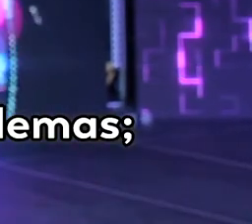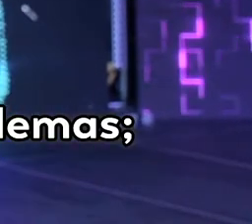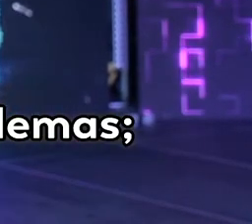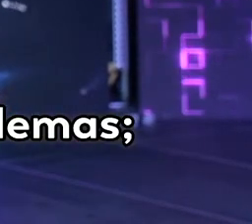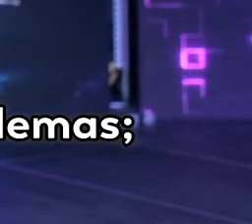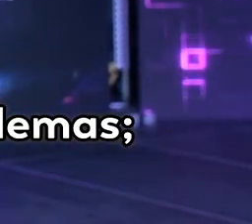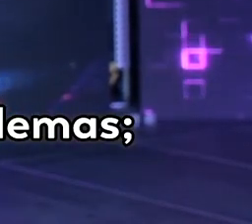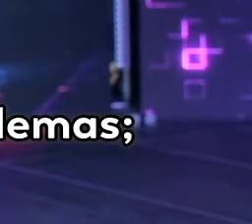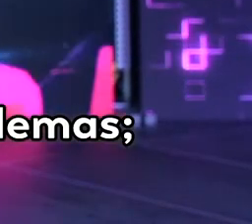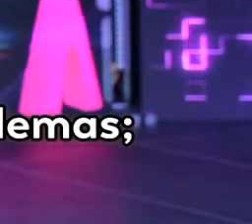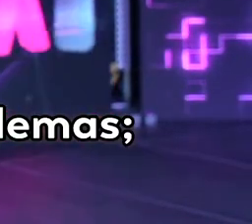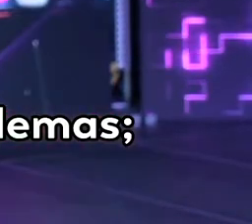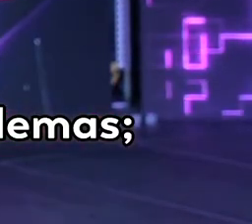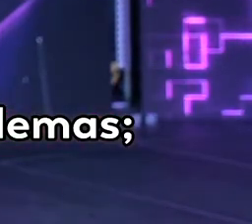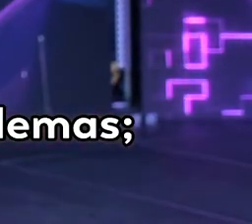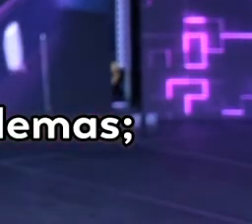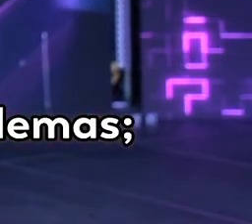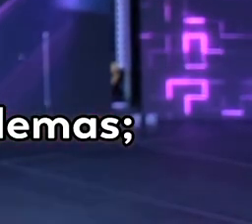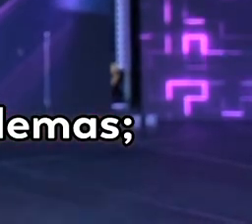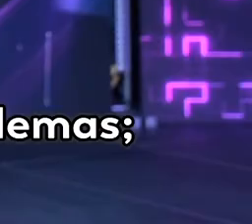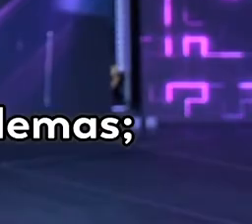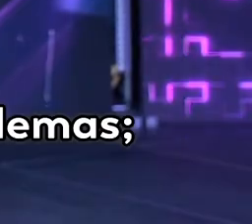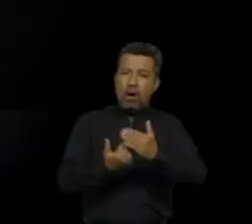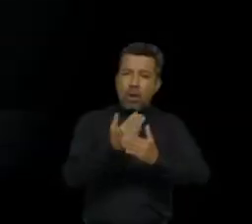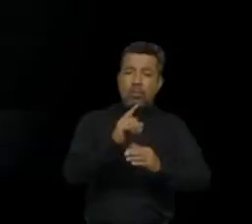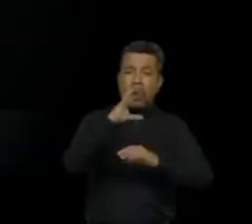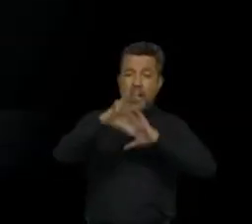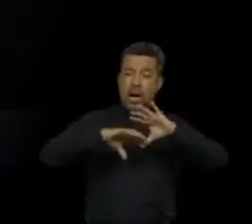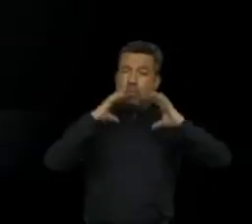y solucionen problemas y creen un impacto social enorme.